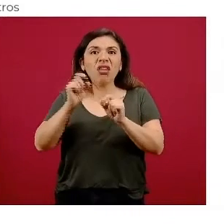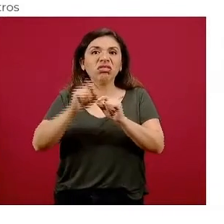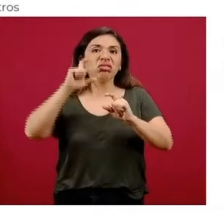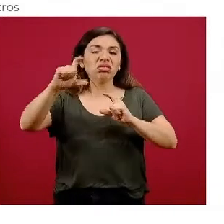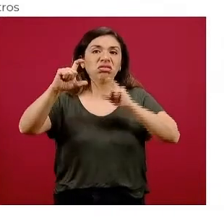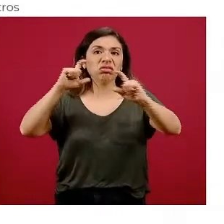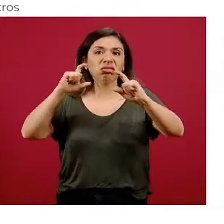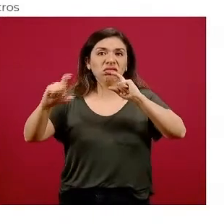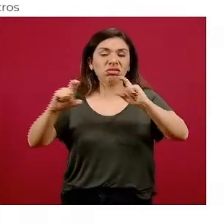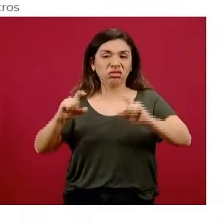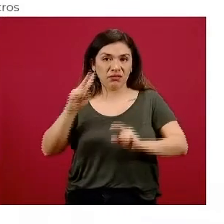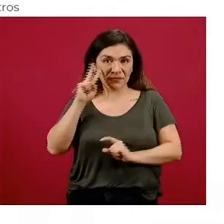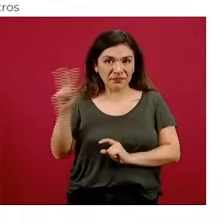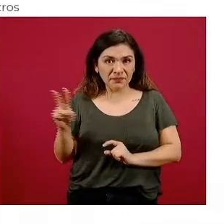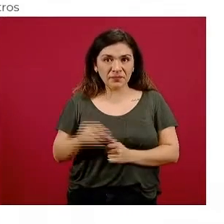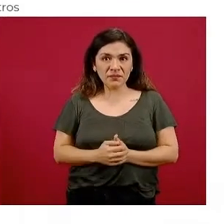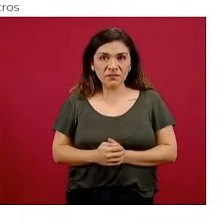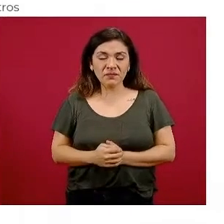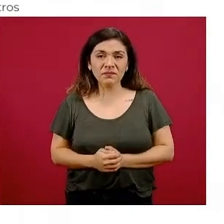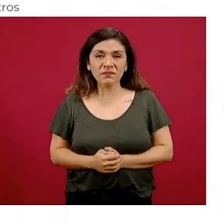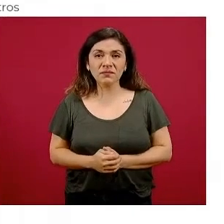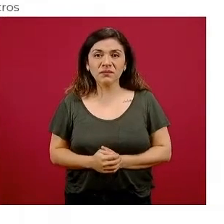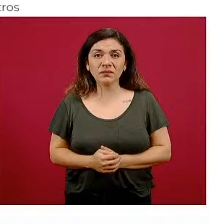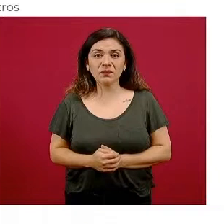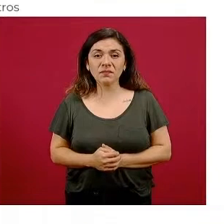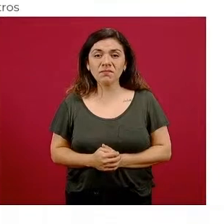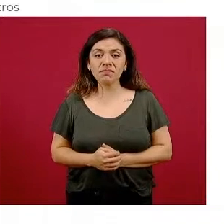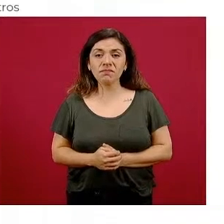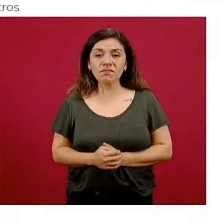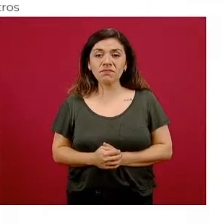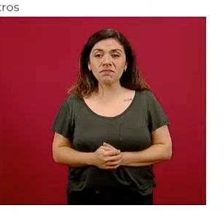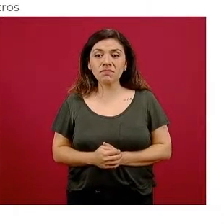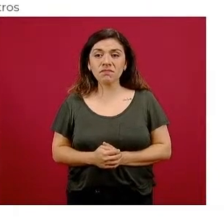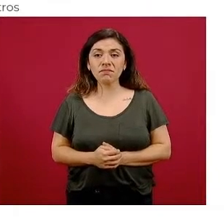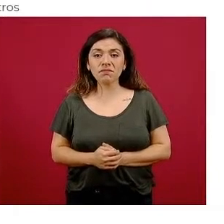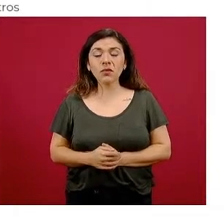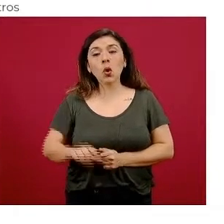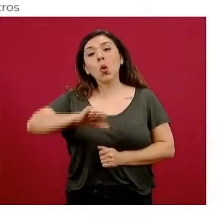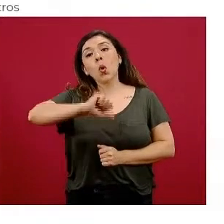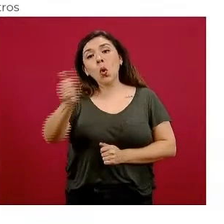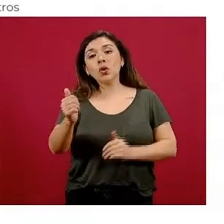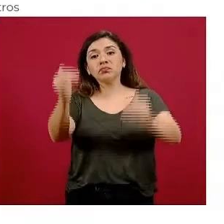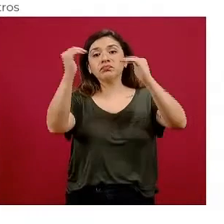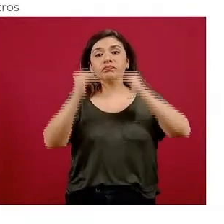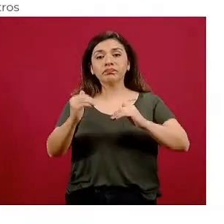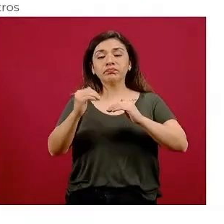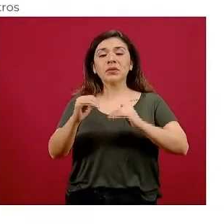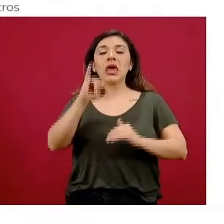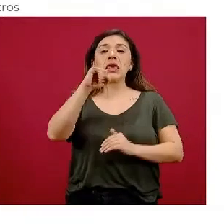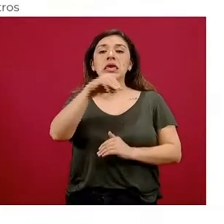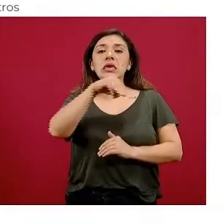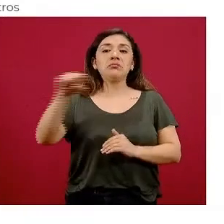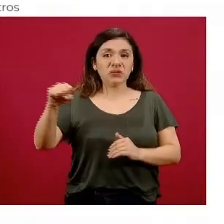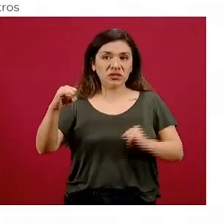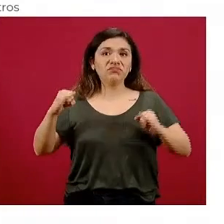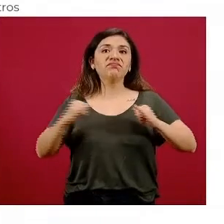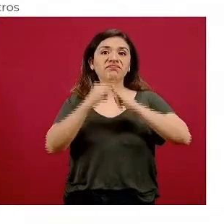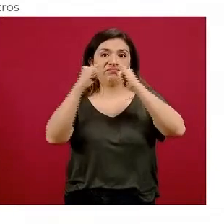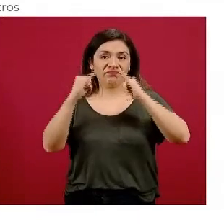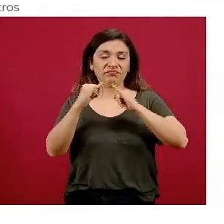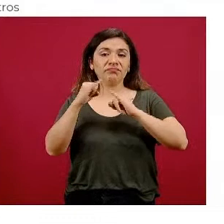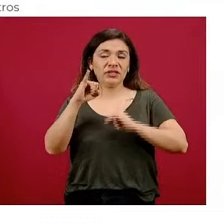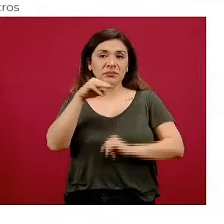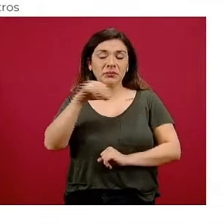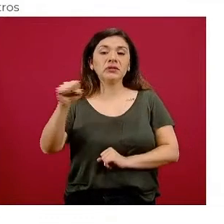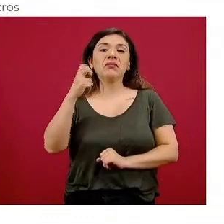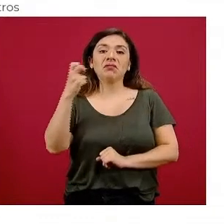color rojo oscuro que vemos en estos componentes. Le sigue definitivamente el Instituto Mexicano del Seguro